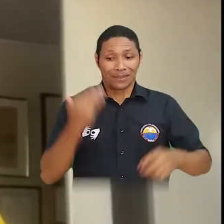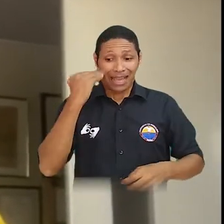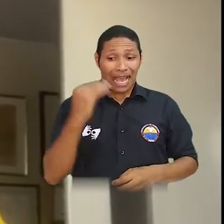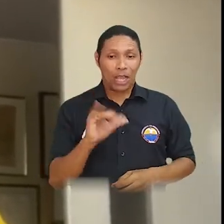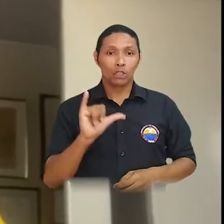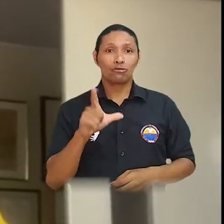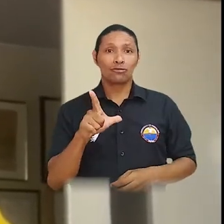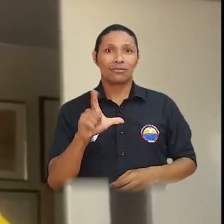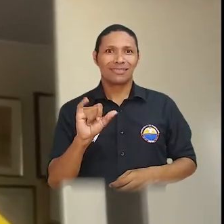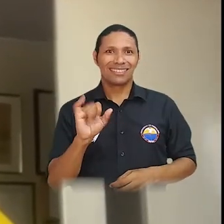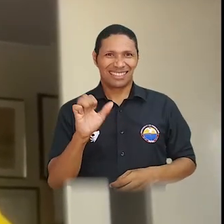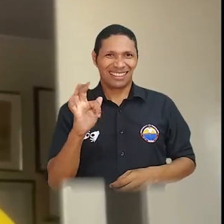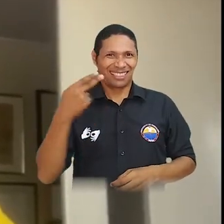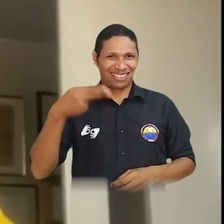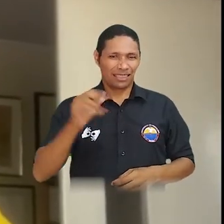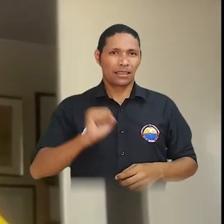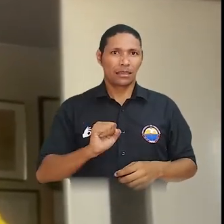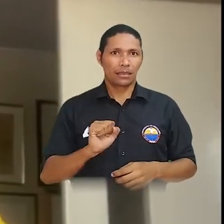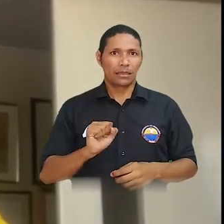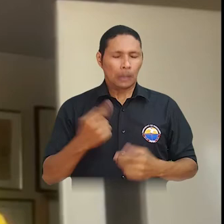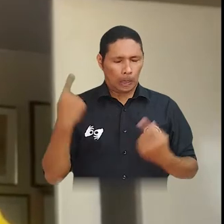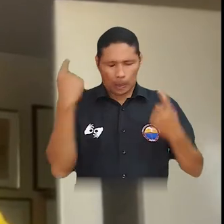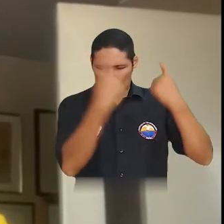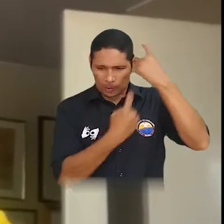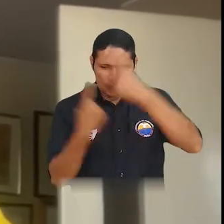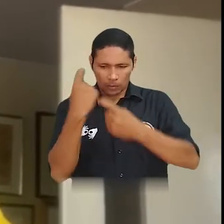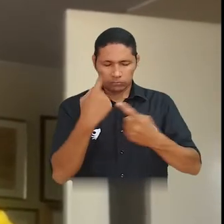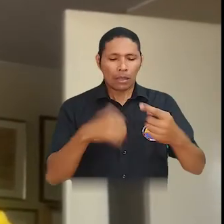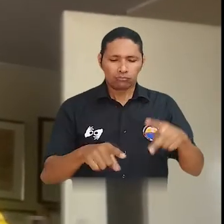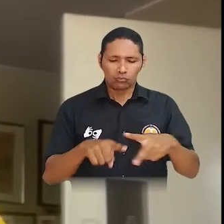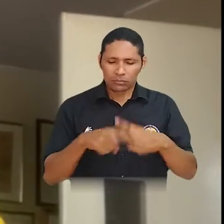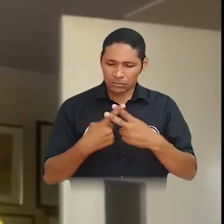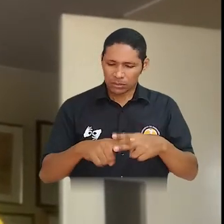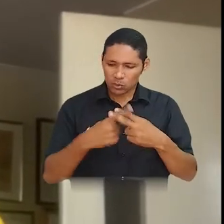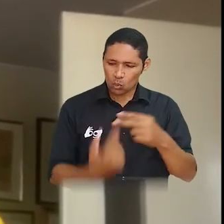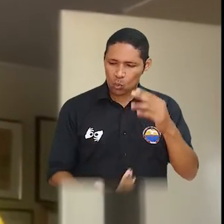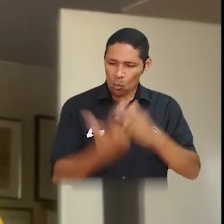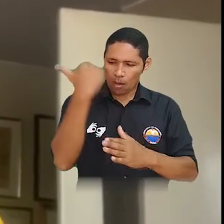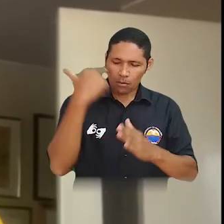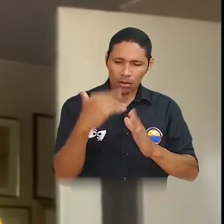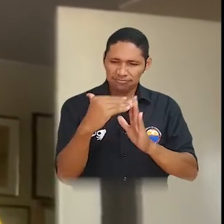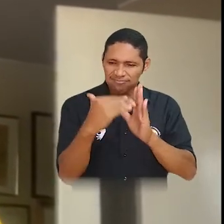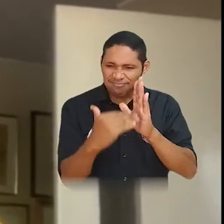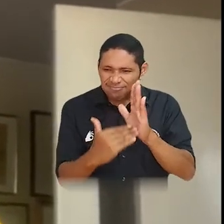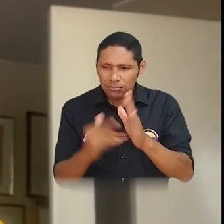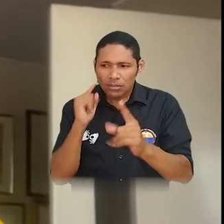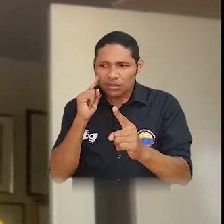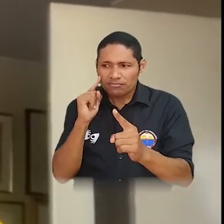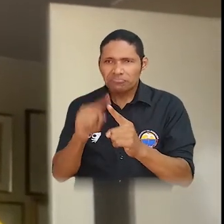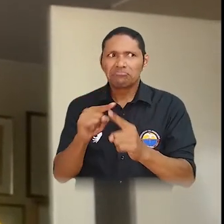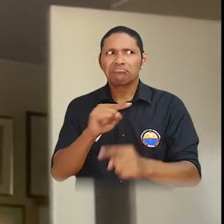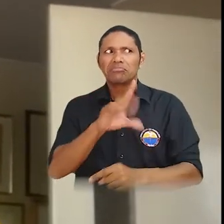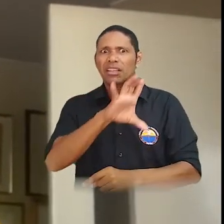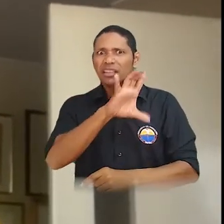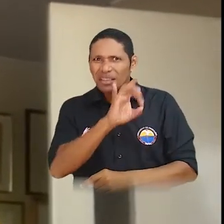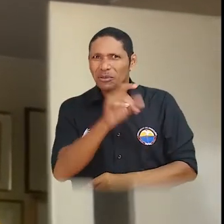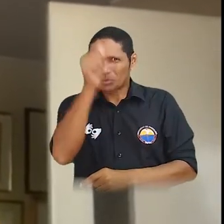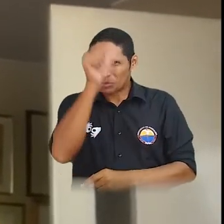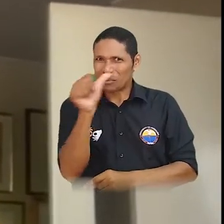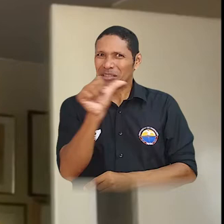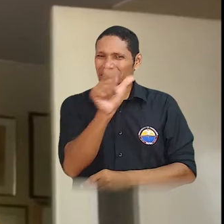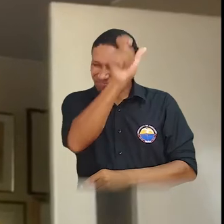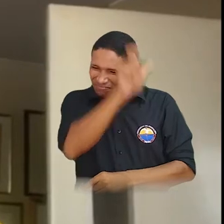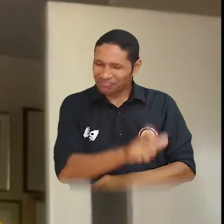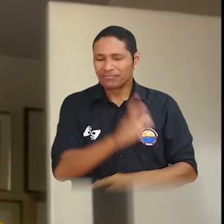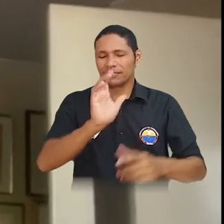Julián Liscano, se diseñó y se ejecutó este taller de liderazgo en diversos fines de semana, en varias